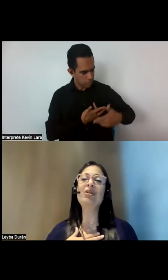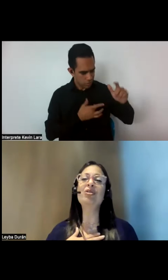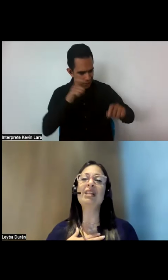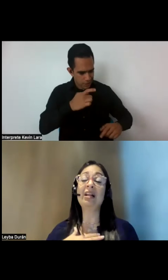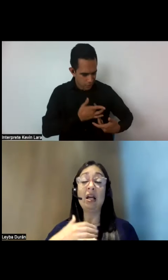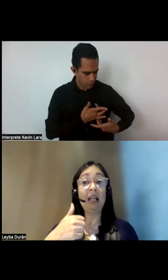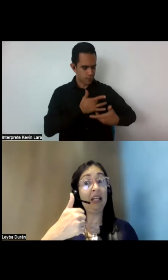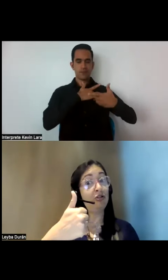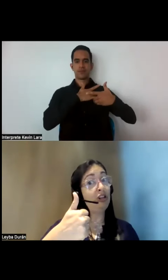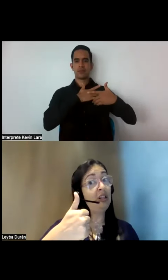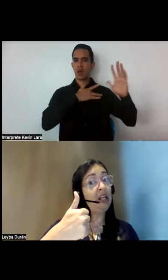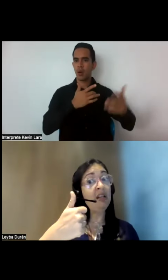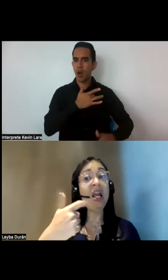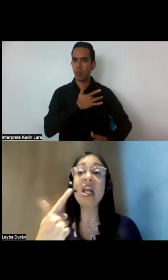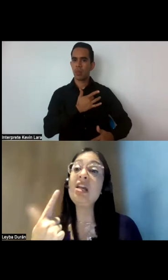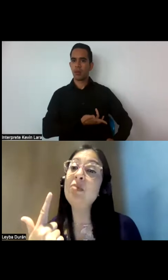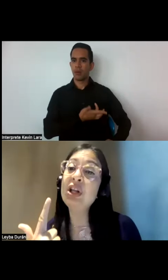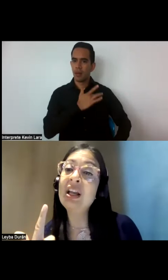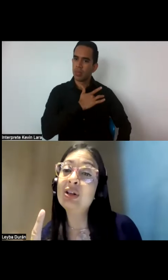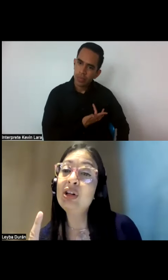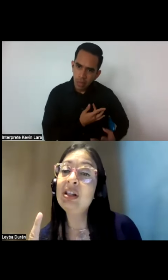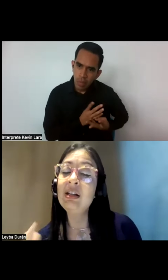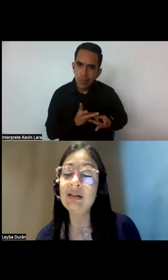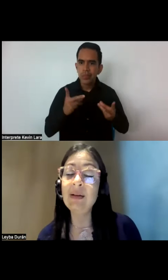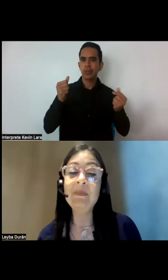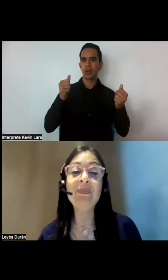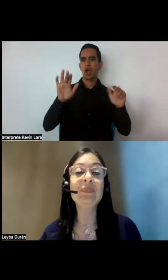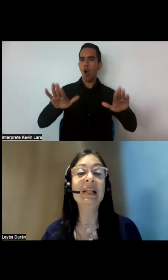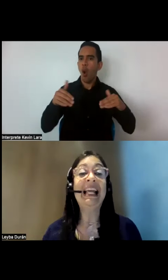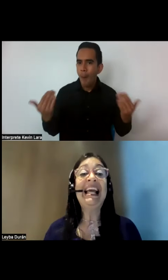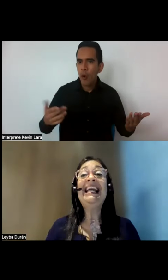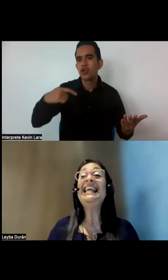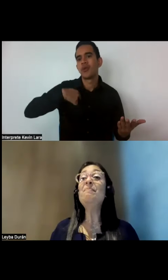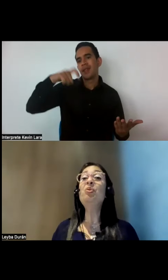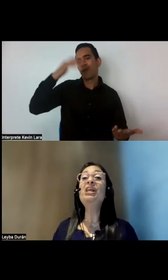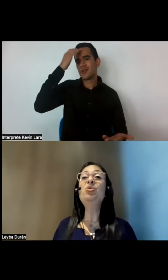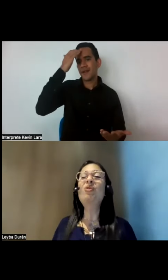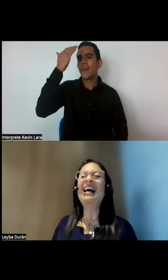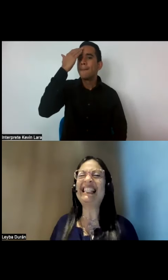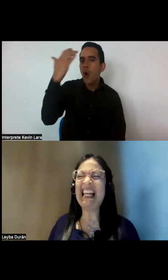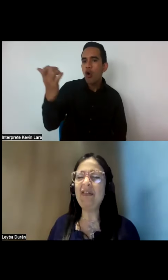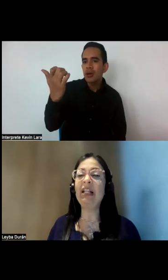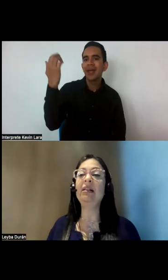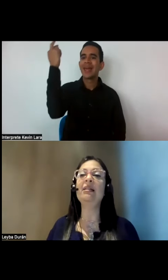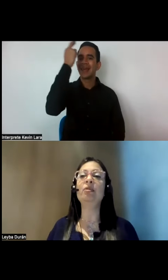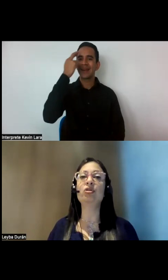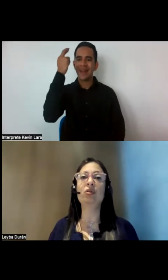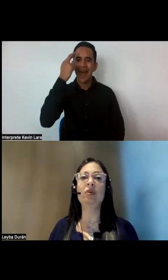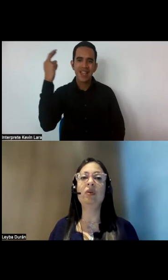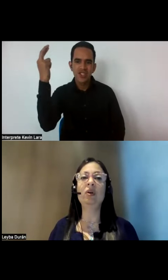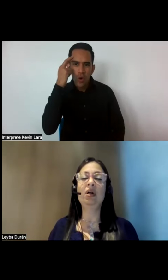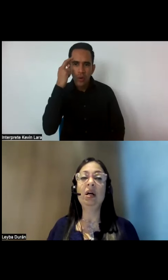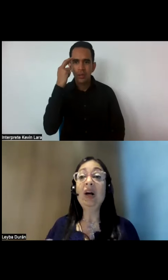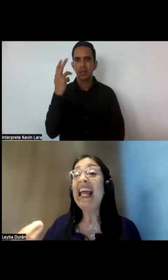debo reconocer que estoy triste y por qué estoy triste. ¿Qué puedo hacer frente a esa